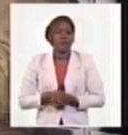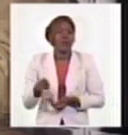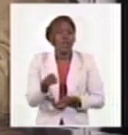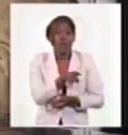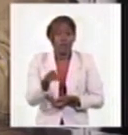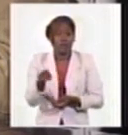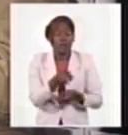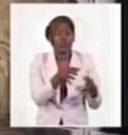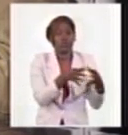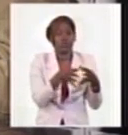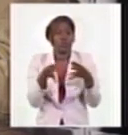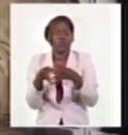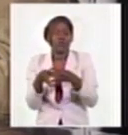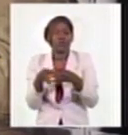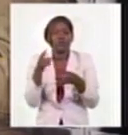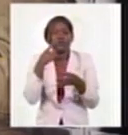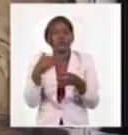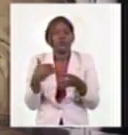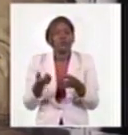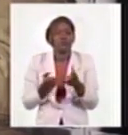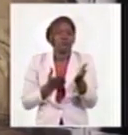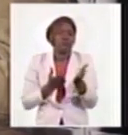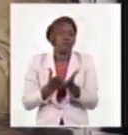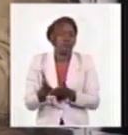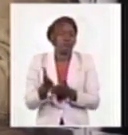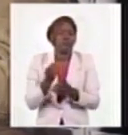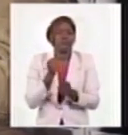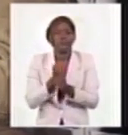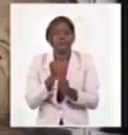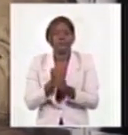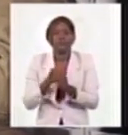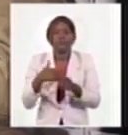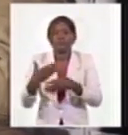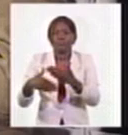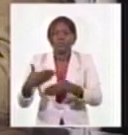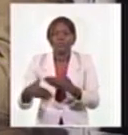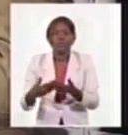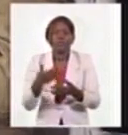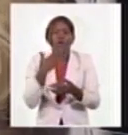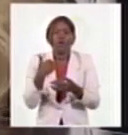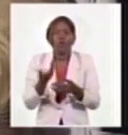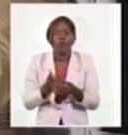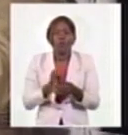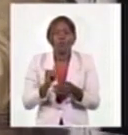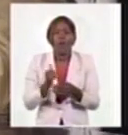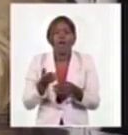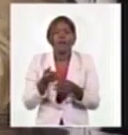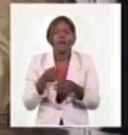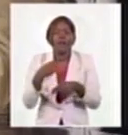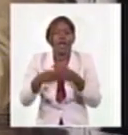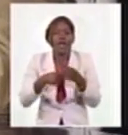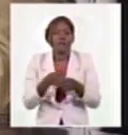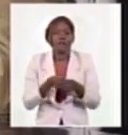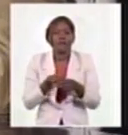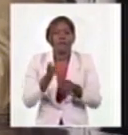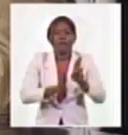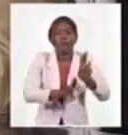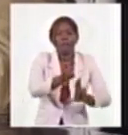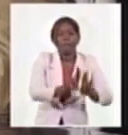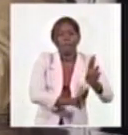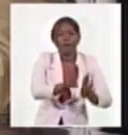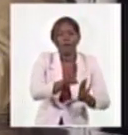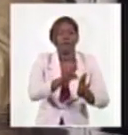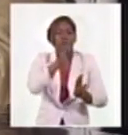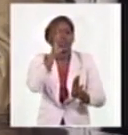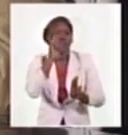estructurar un nivel de consenso que reproduzca pautas de acuerdo o pacto, como querramos llamarlo, un cierto